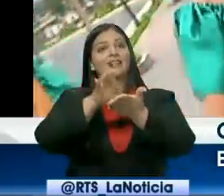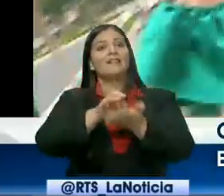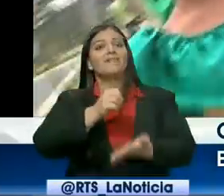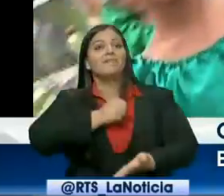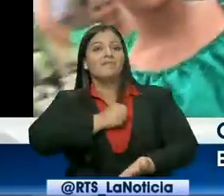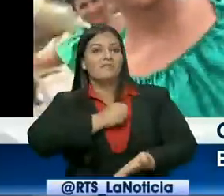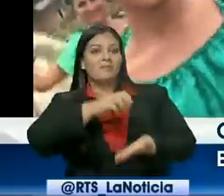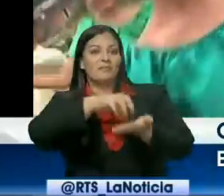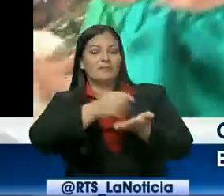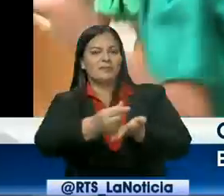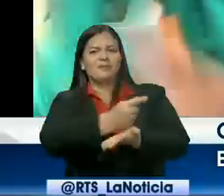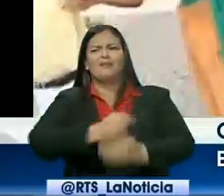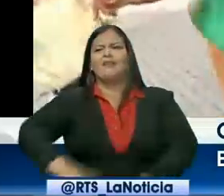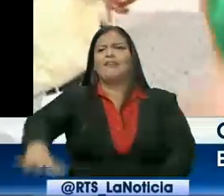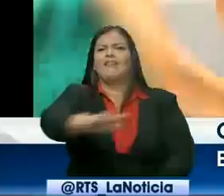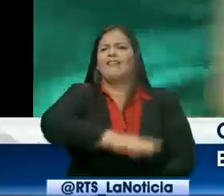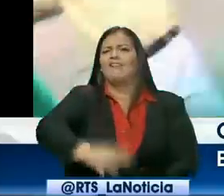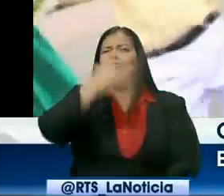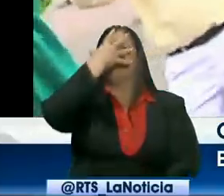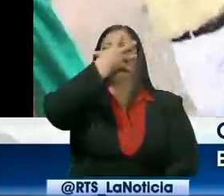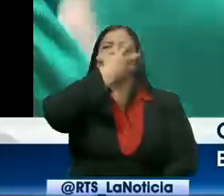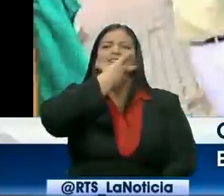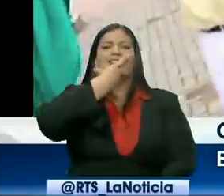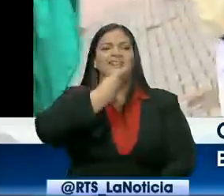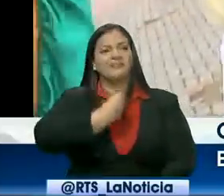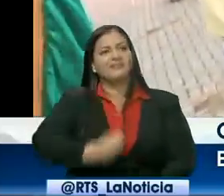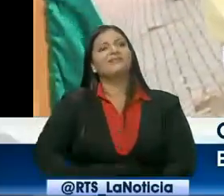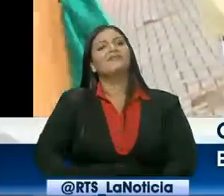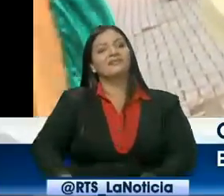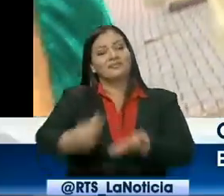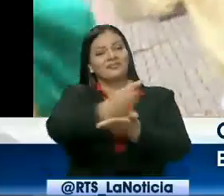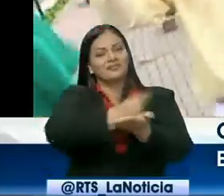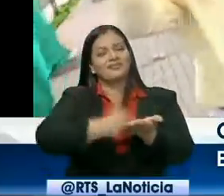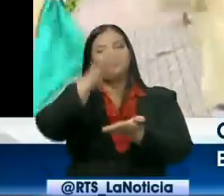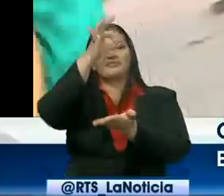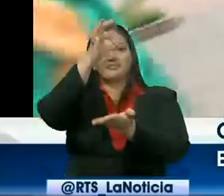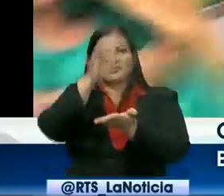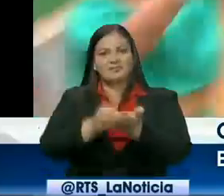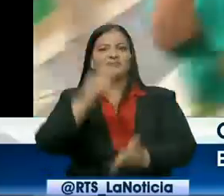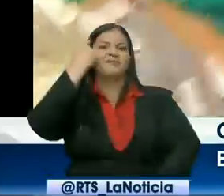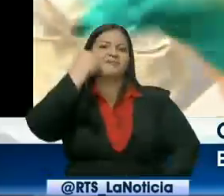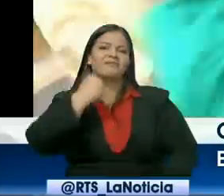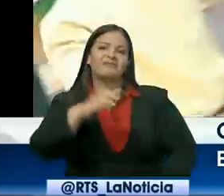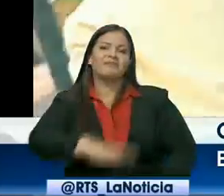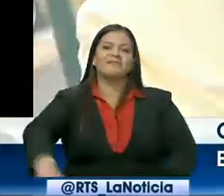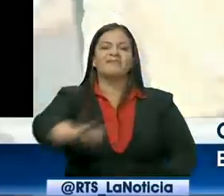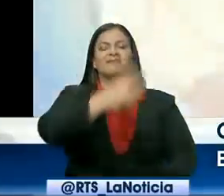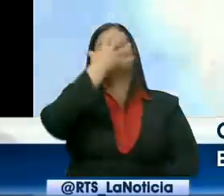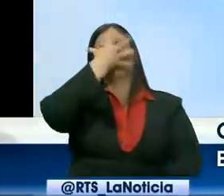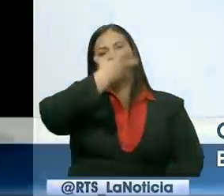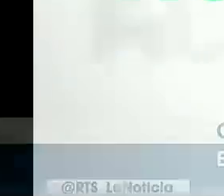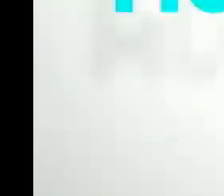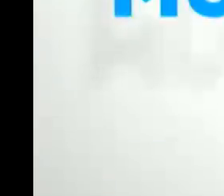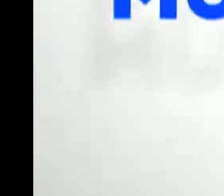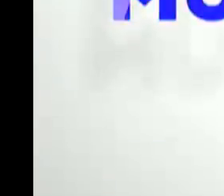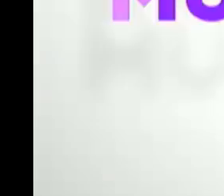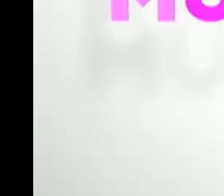Guayas, paraíso tropical. Cantón, provincia del Guayas, paraíso tropical.